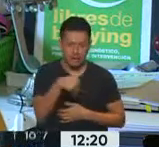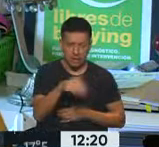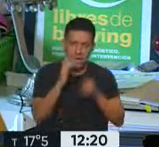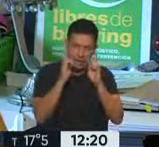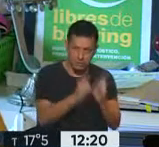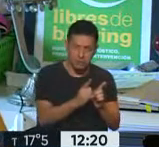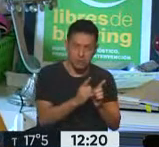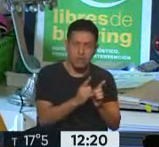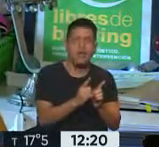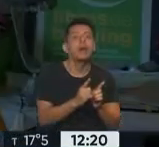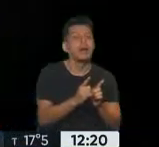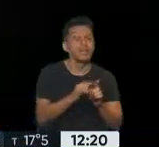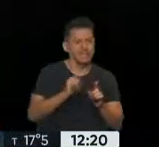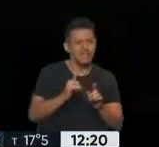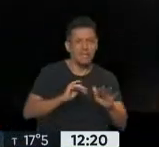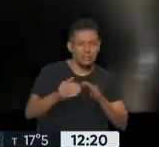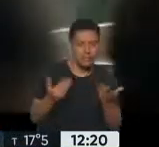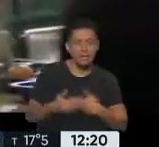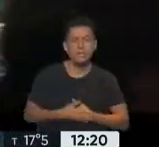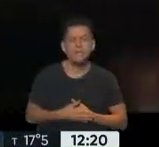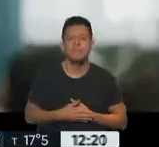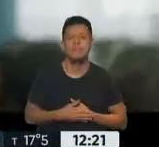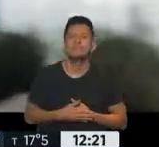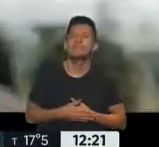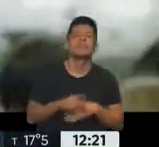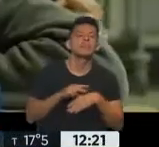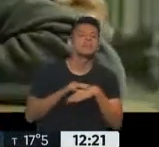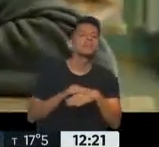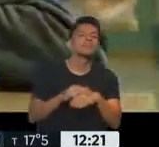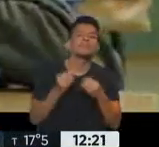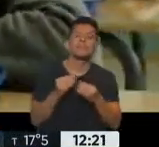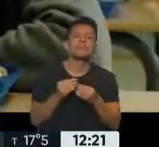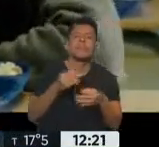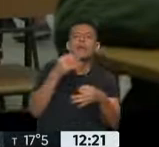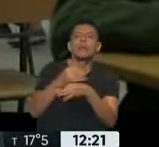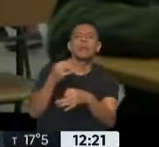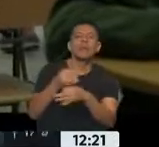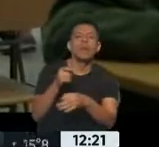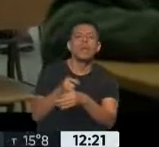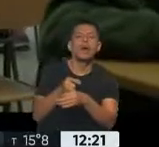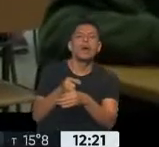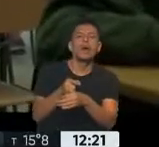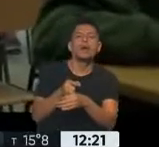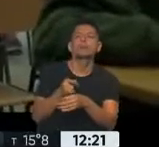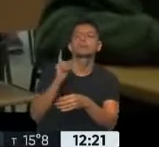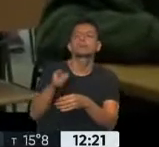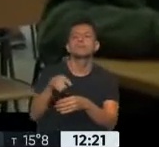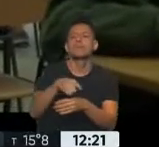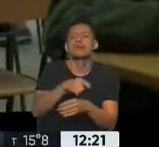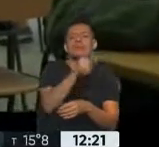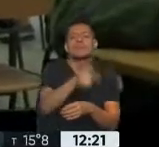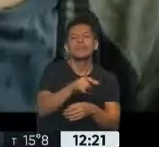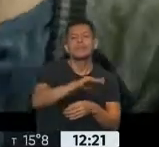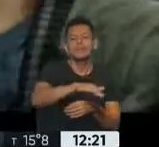atención, tenemos mucho para hacer. Algo también desaconsejado es exigirle a la escuela que expulse al chico hostigador, por